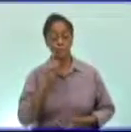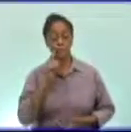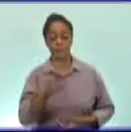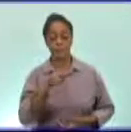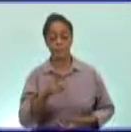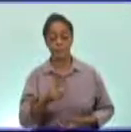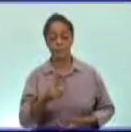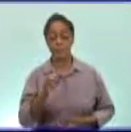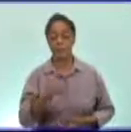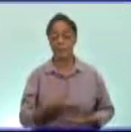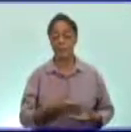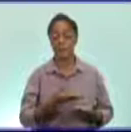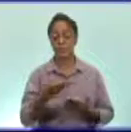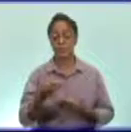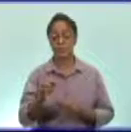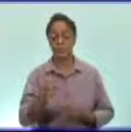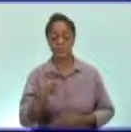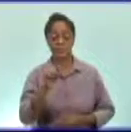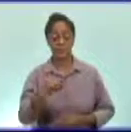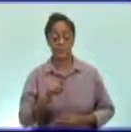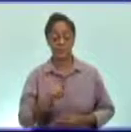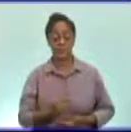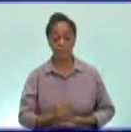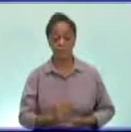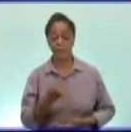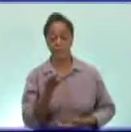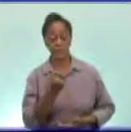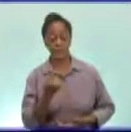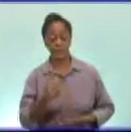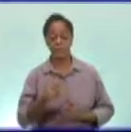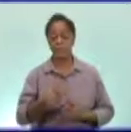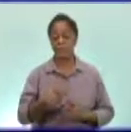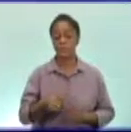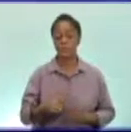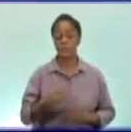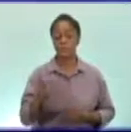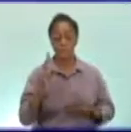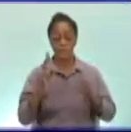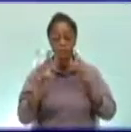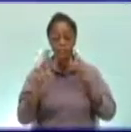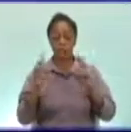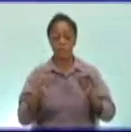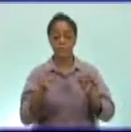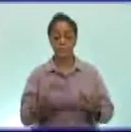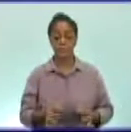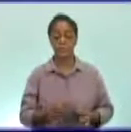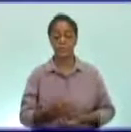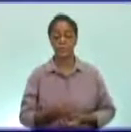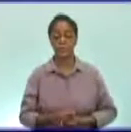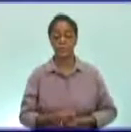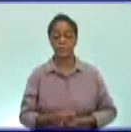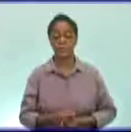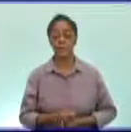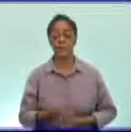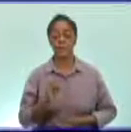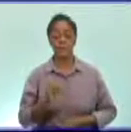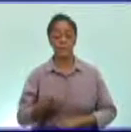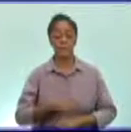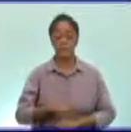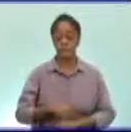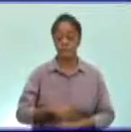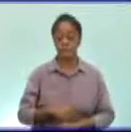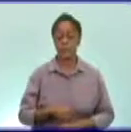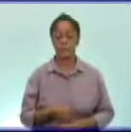observar es la que presentan allí a un tipo de ser vivo específico. Les doy un tiempo para